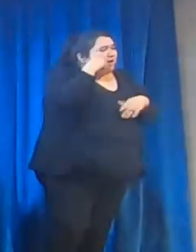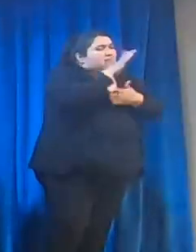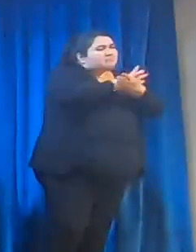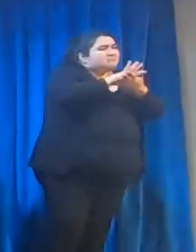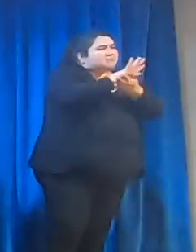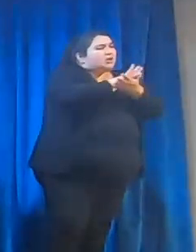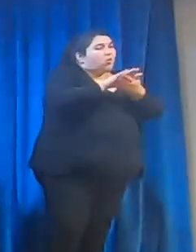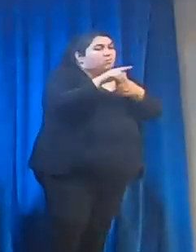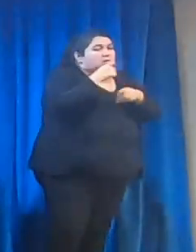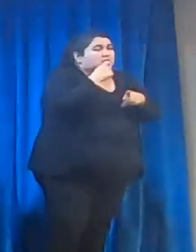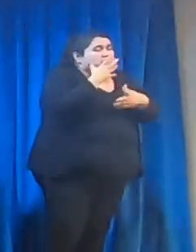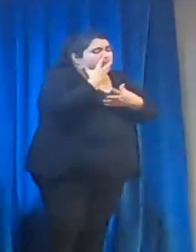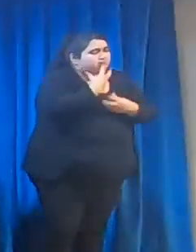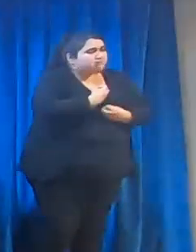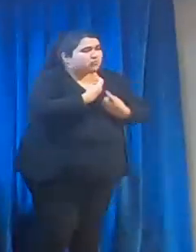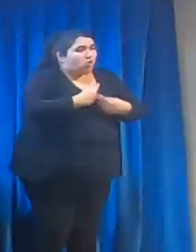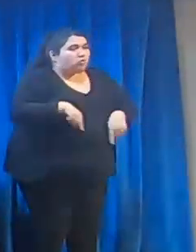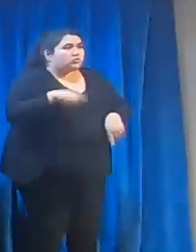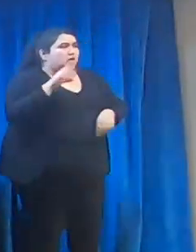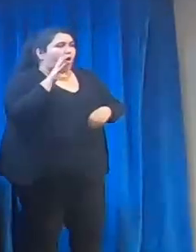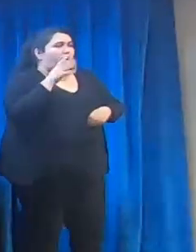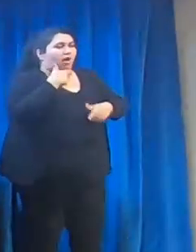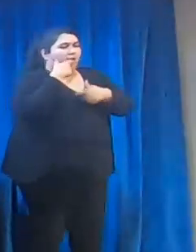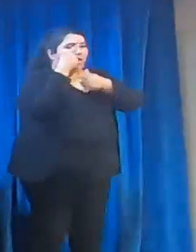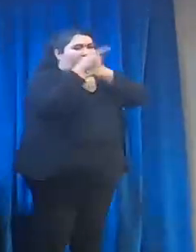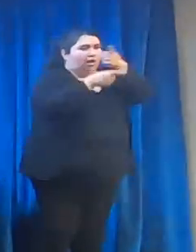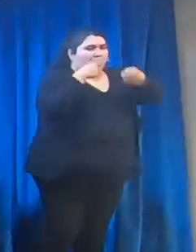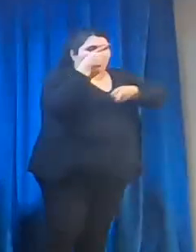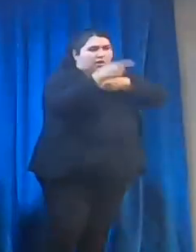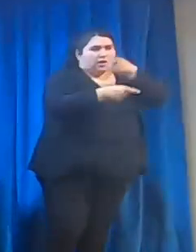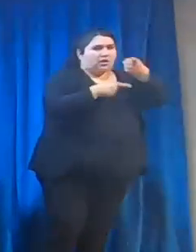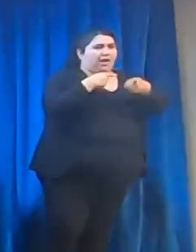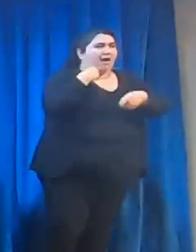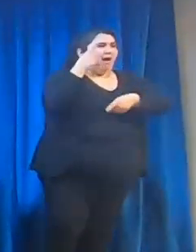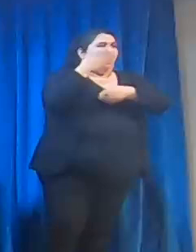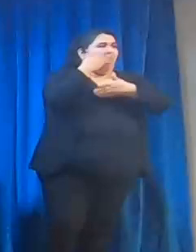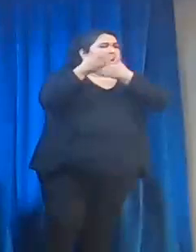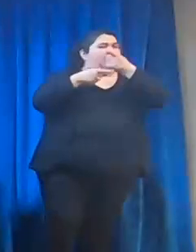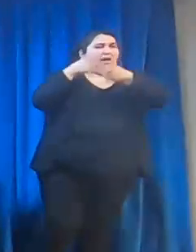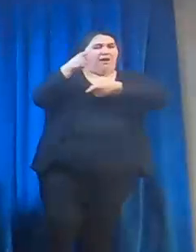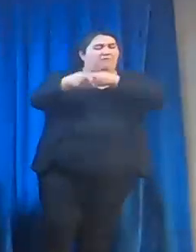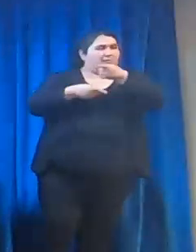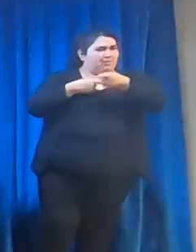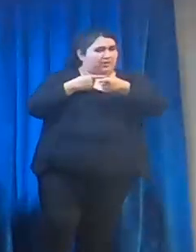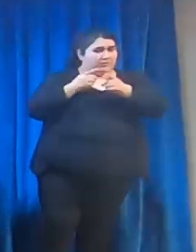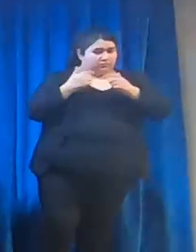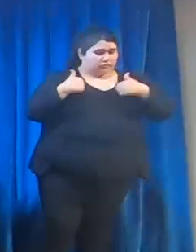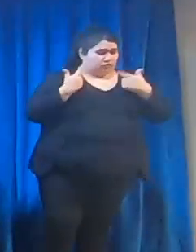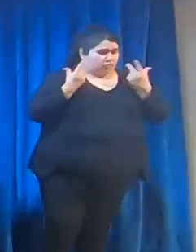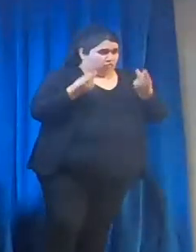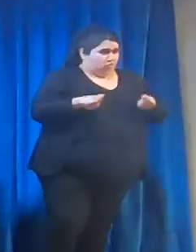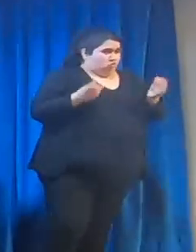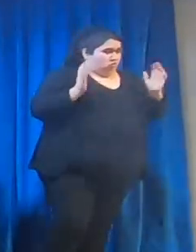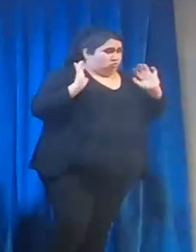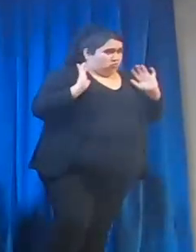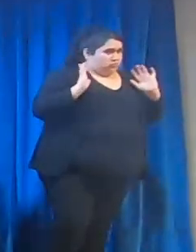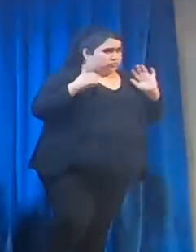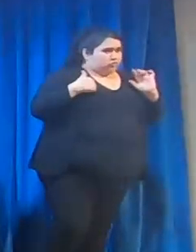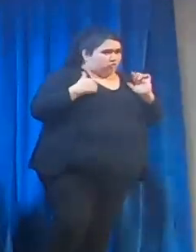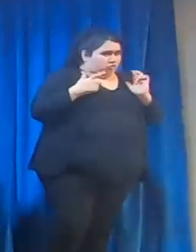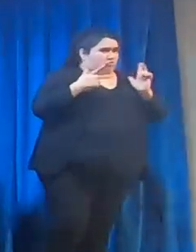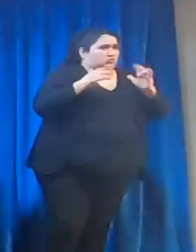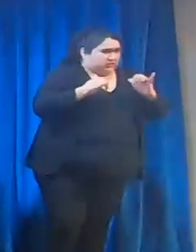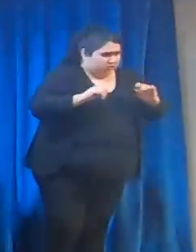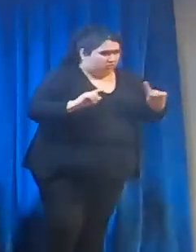que está mal. Si un chico está siendo reído, ¿no? Todos nos reímos de Damián. Yo por lo menos puedo no reírme. No sé si me voy a animar a decirlo,